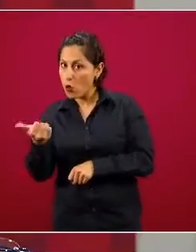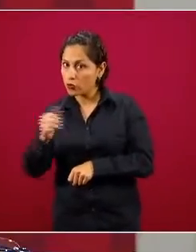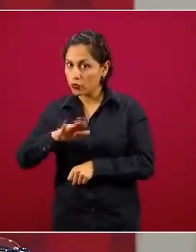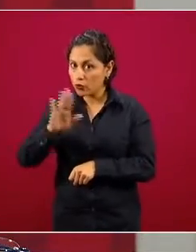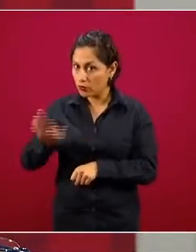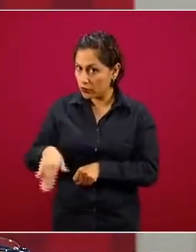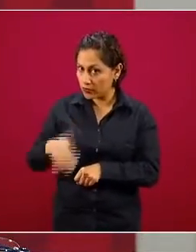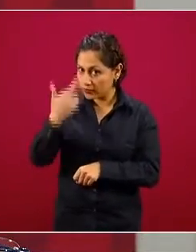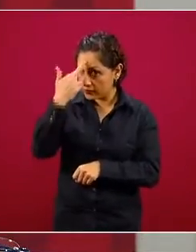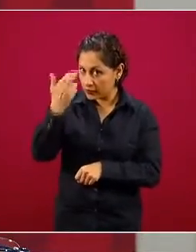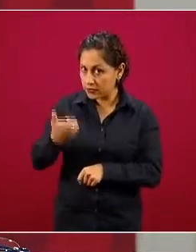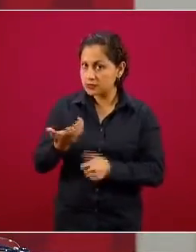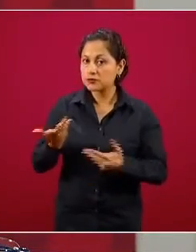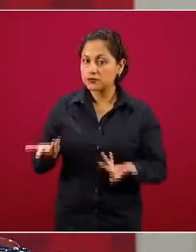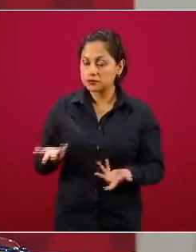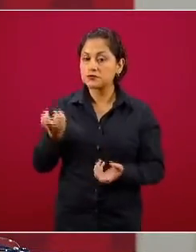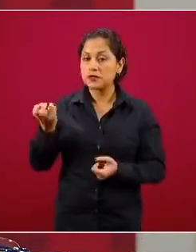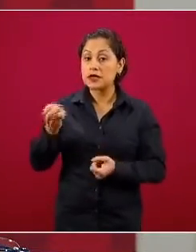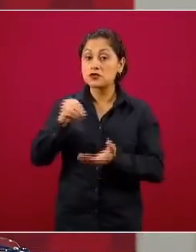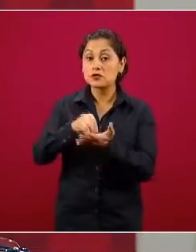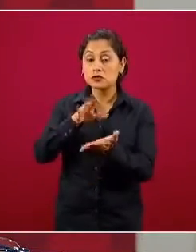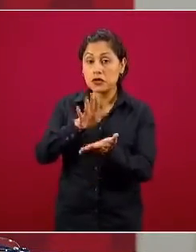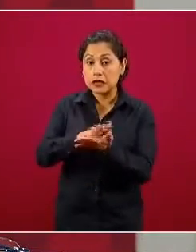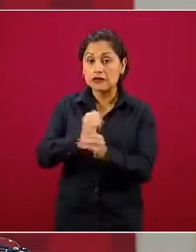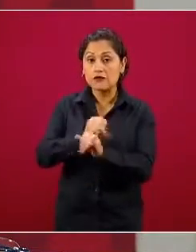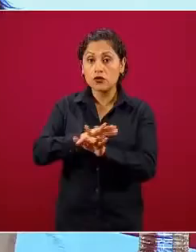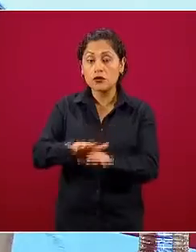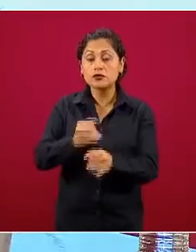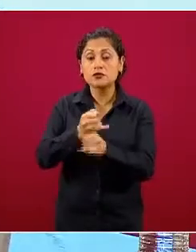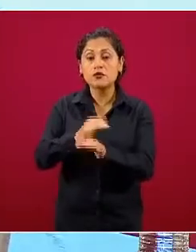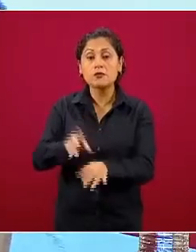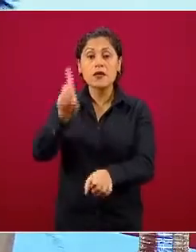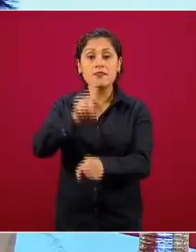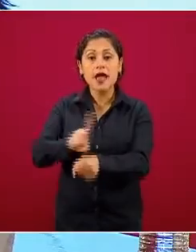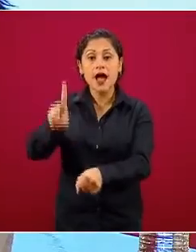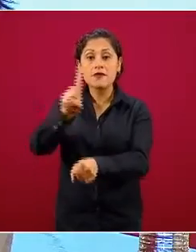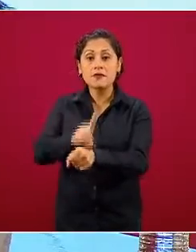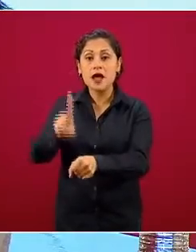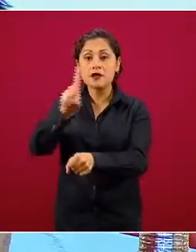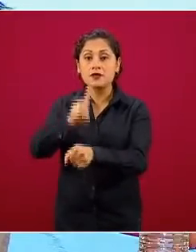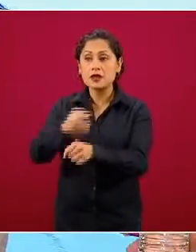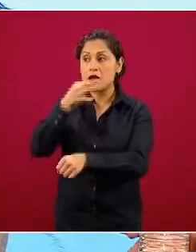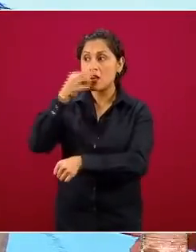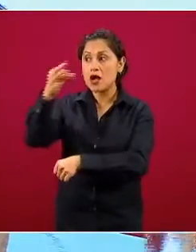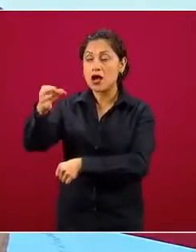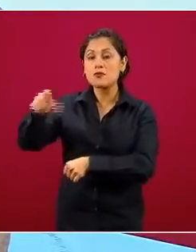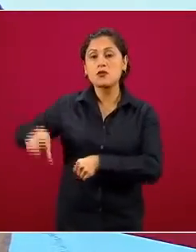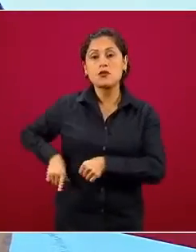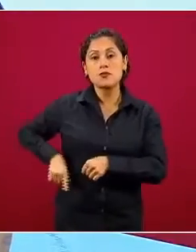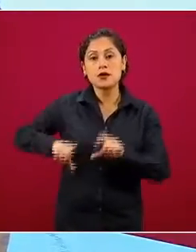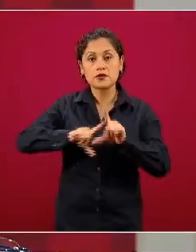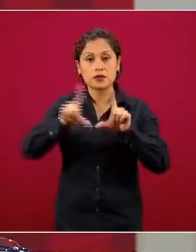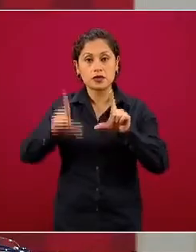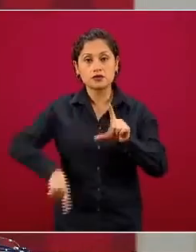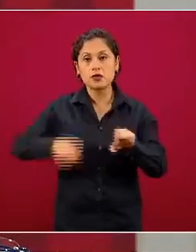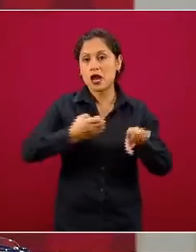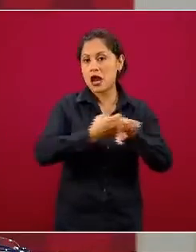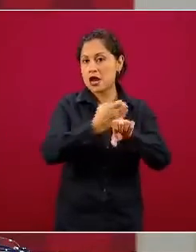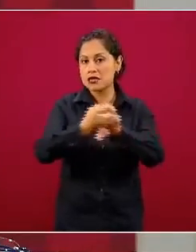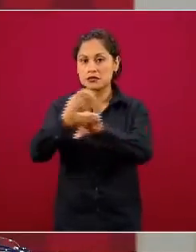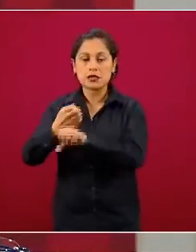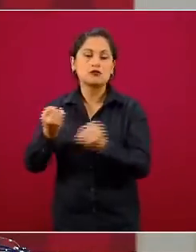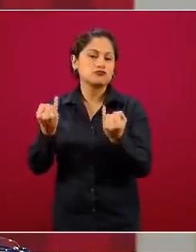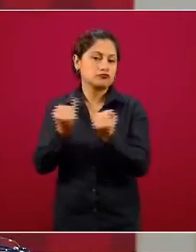defunciones también se informan todos los días al Gobierno de México, igual que hacen los demás estados de la República. Entonces, hasta